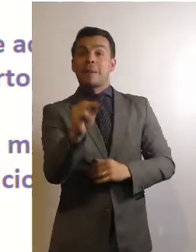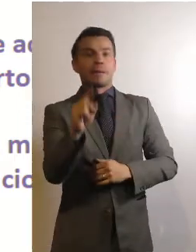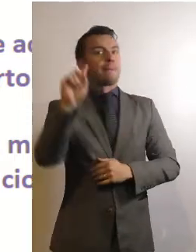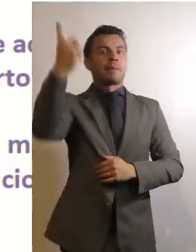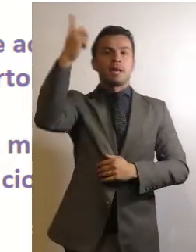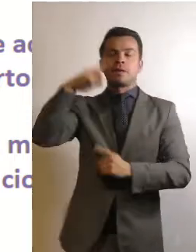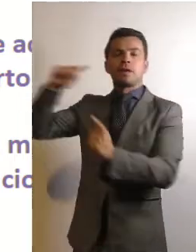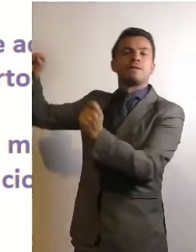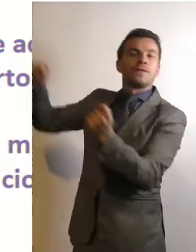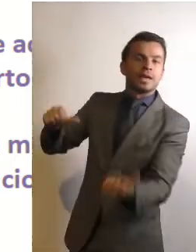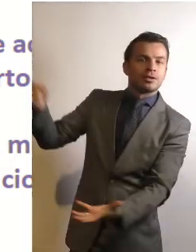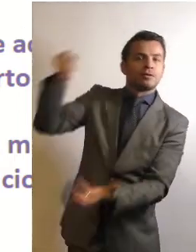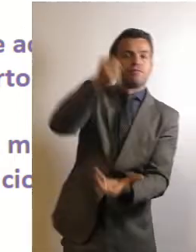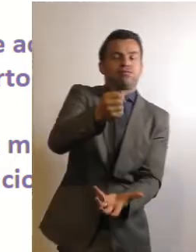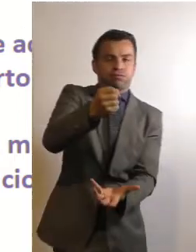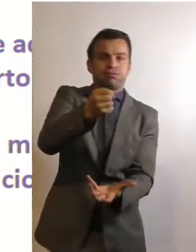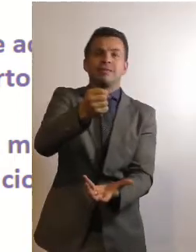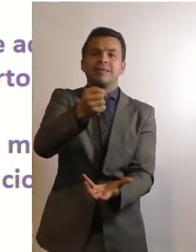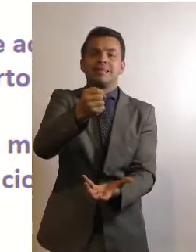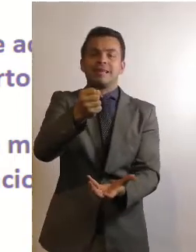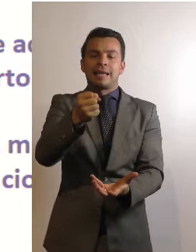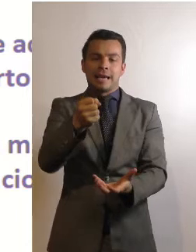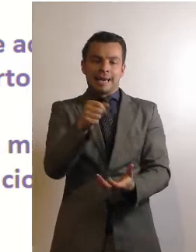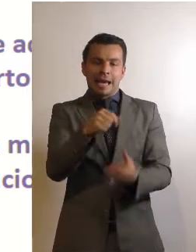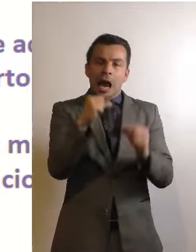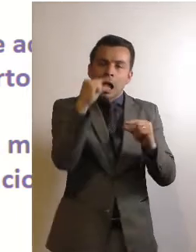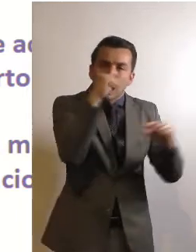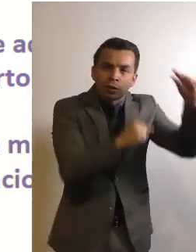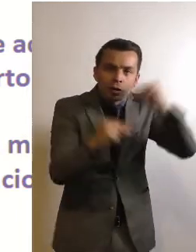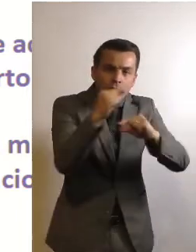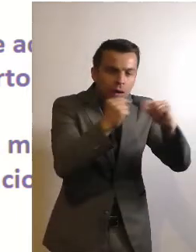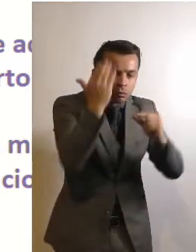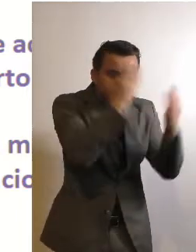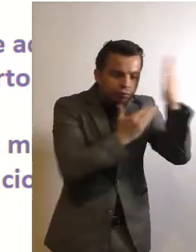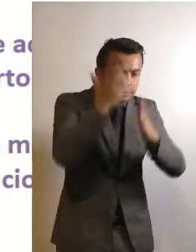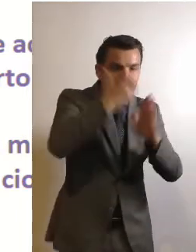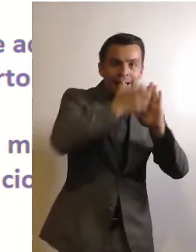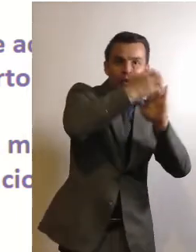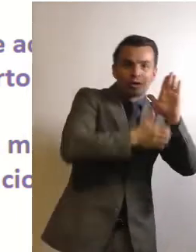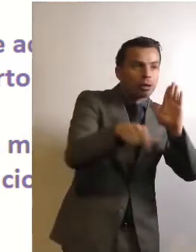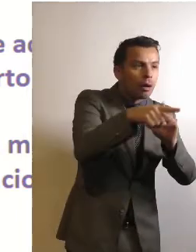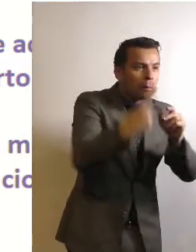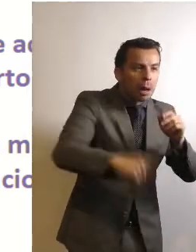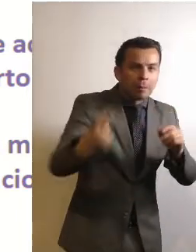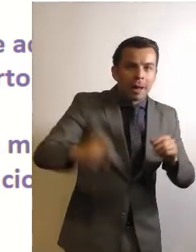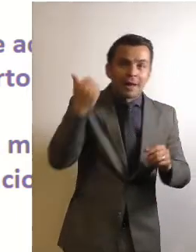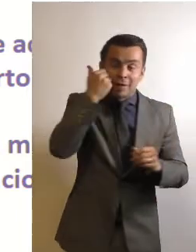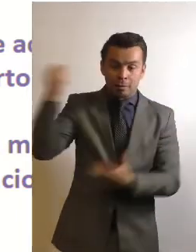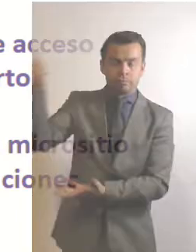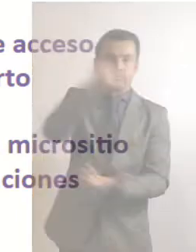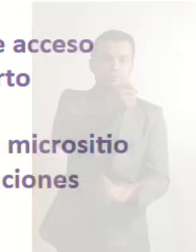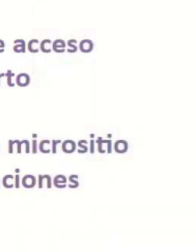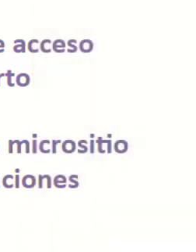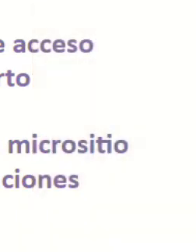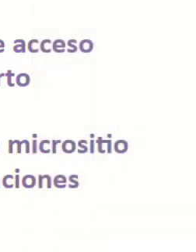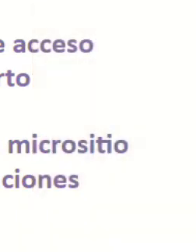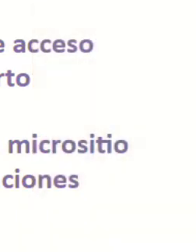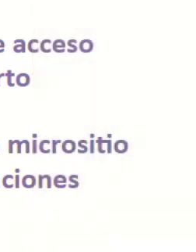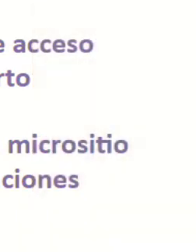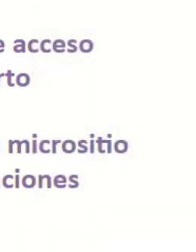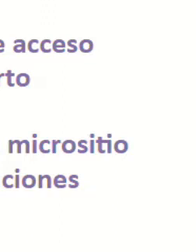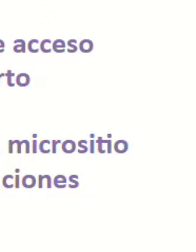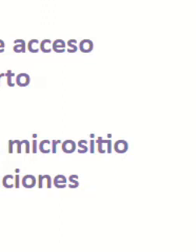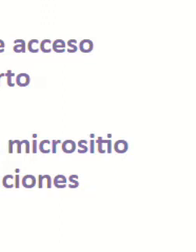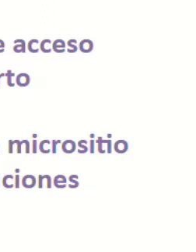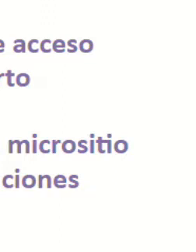para el desarrollo de nuestro laboratorio para diagnóstico de enfermedades y la política de acceso abierto que se